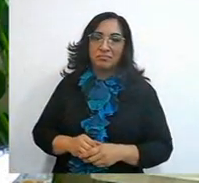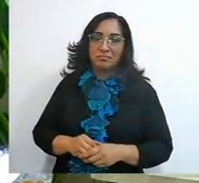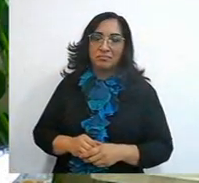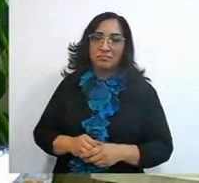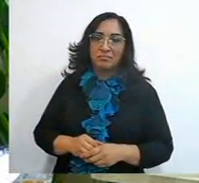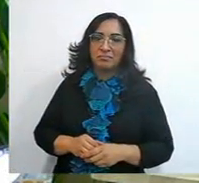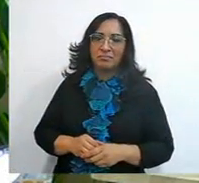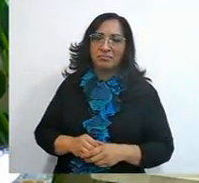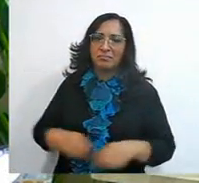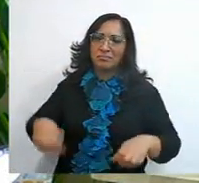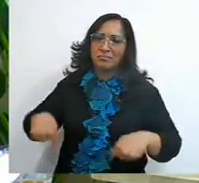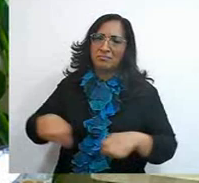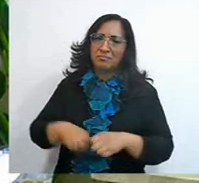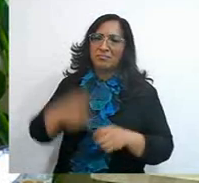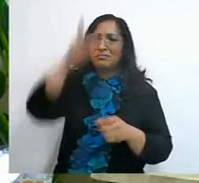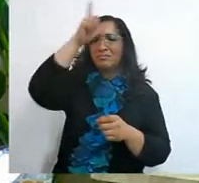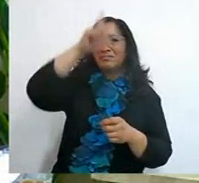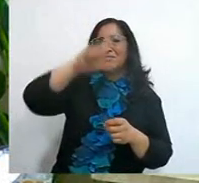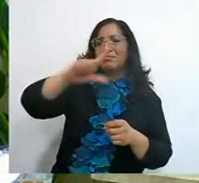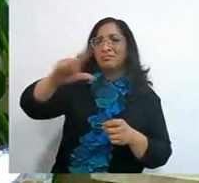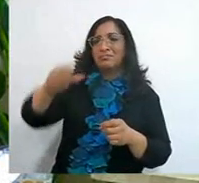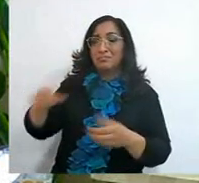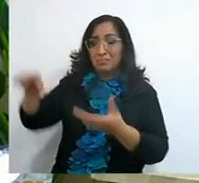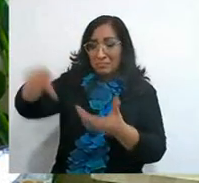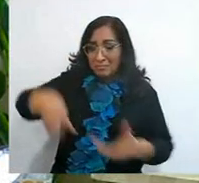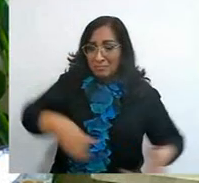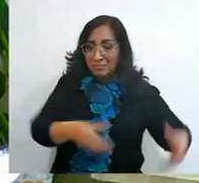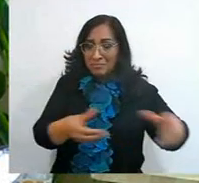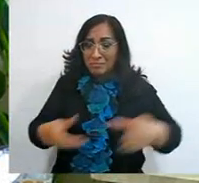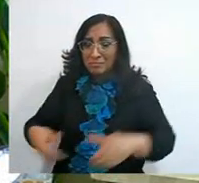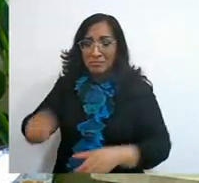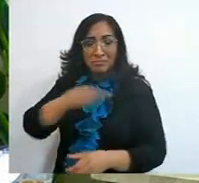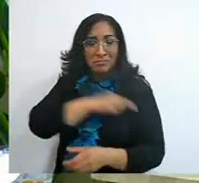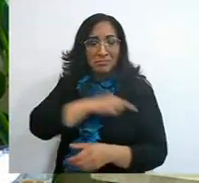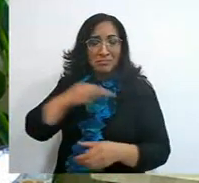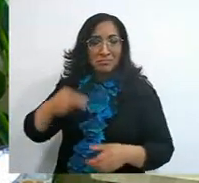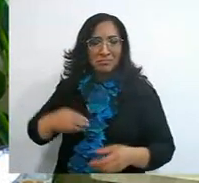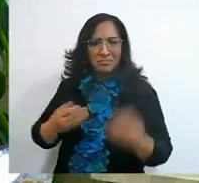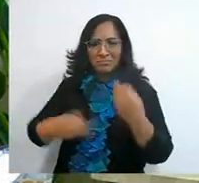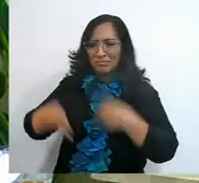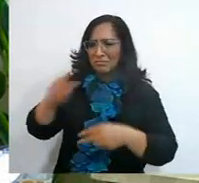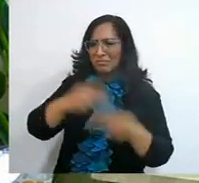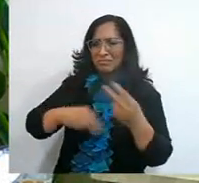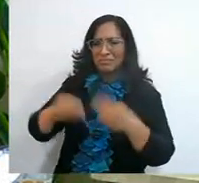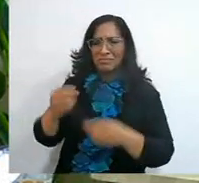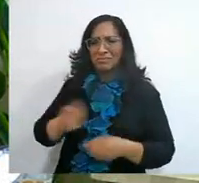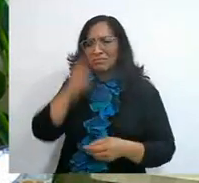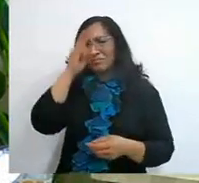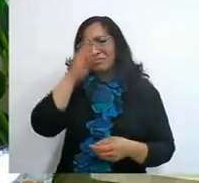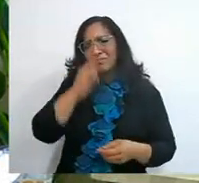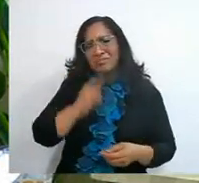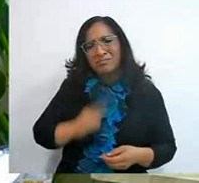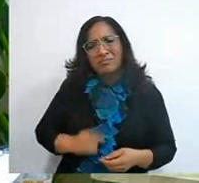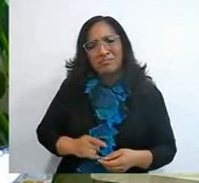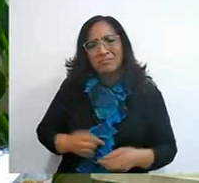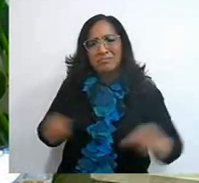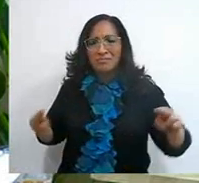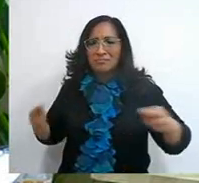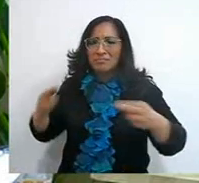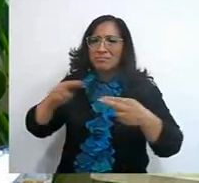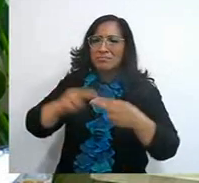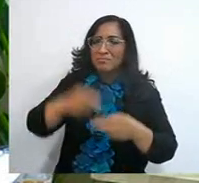una antorcha que alumbra nuestro camino, y no volvernos a fábulas o a